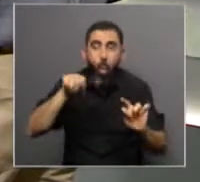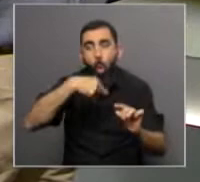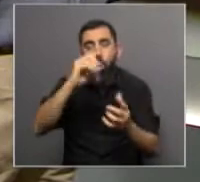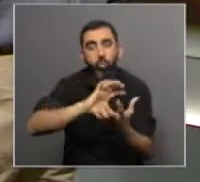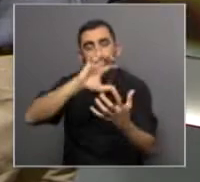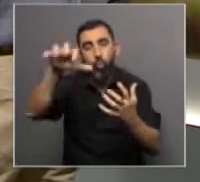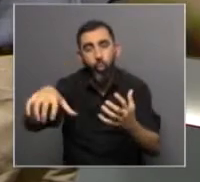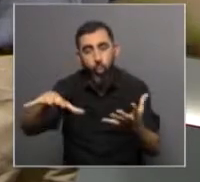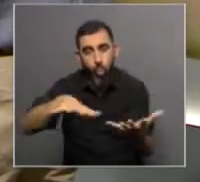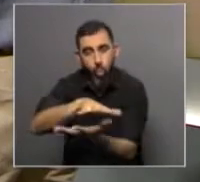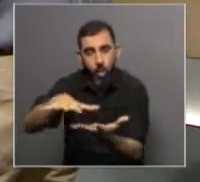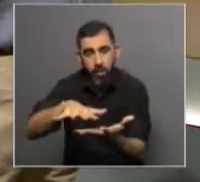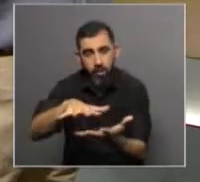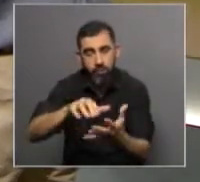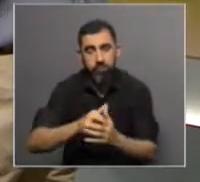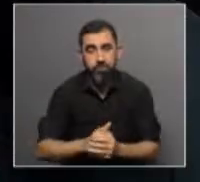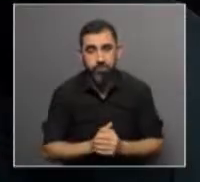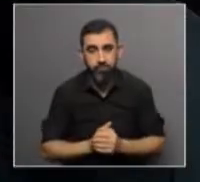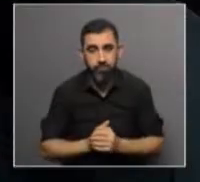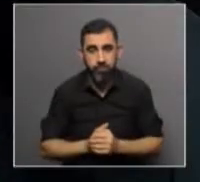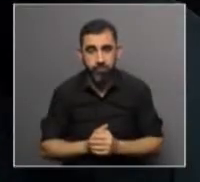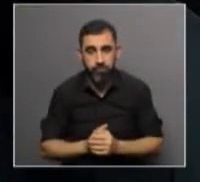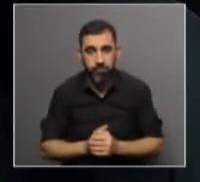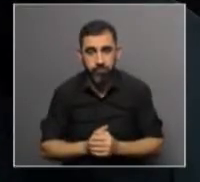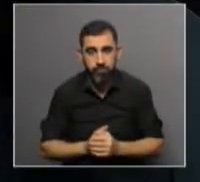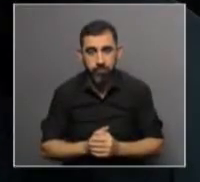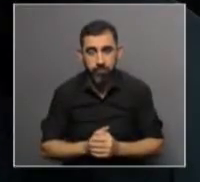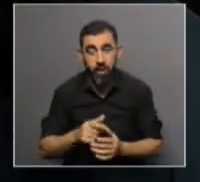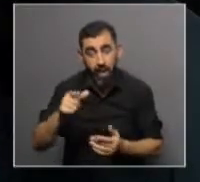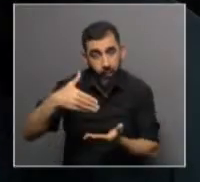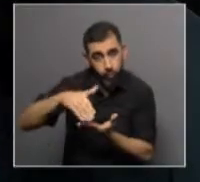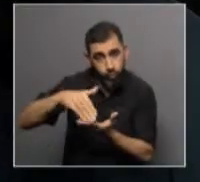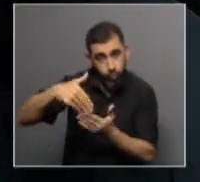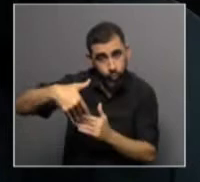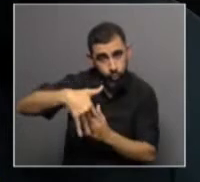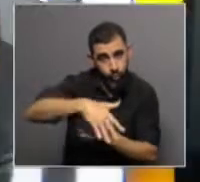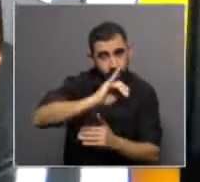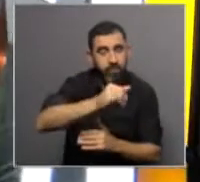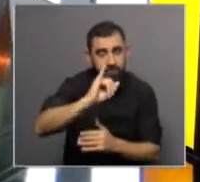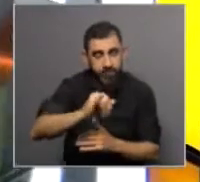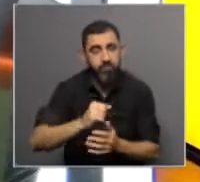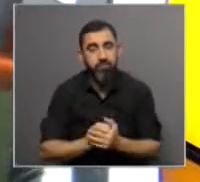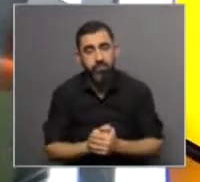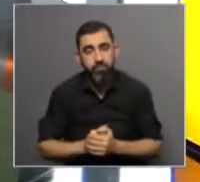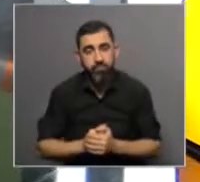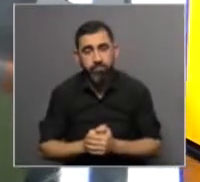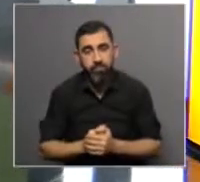lugar. Y ahí traían los restos. Está sí. Bien, Richard.